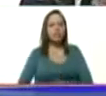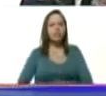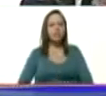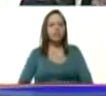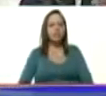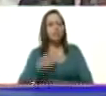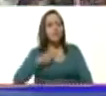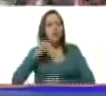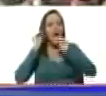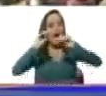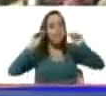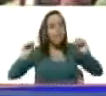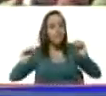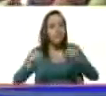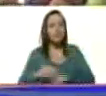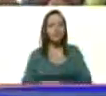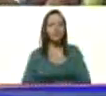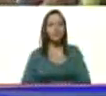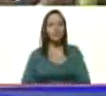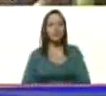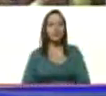anuncio.